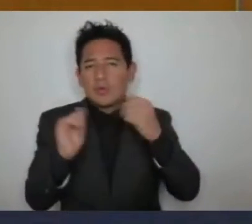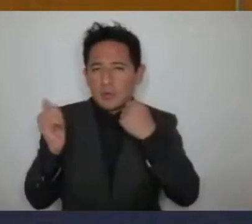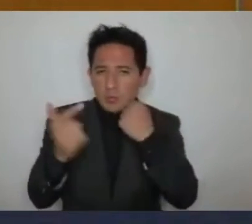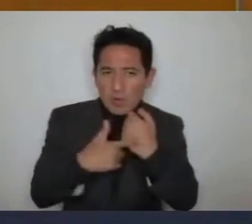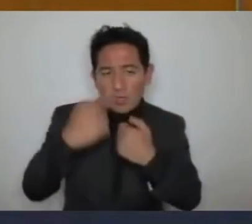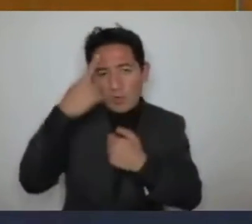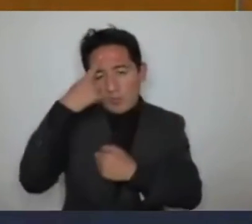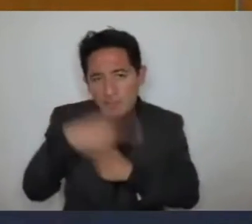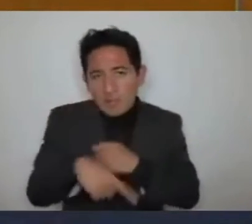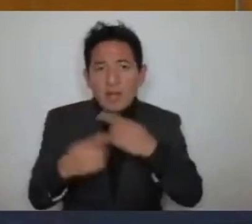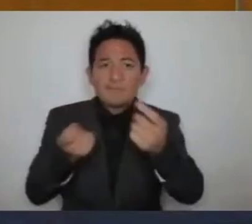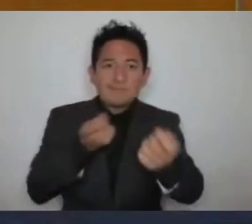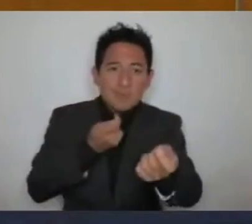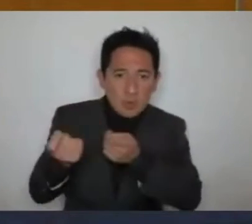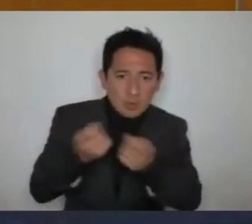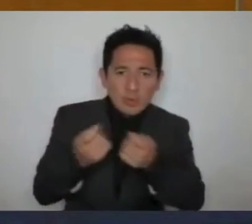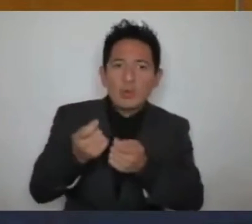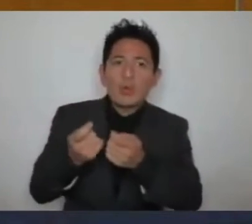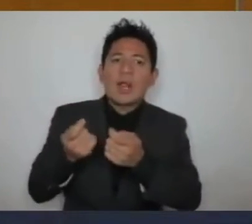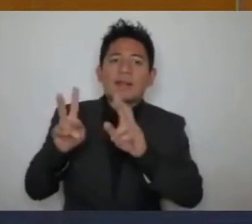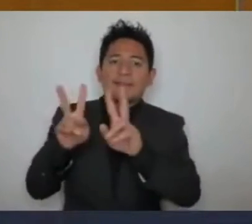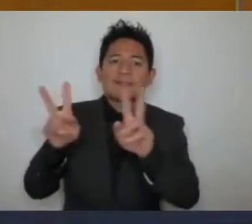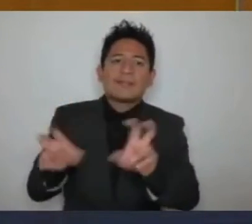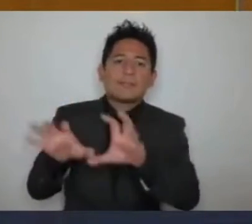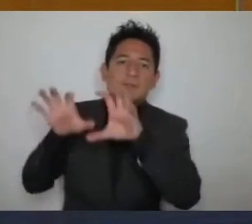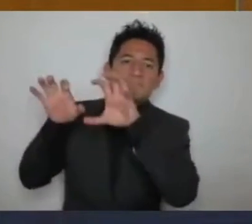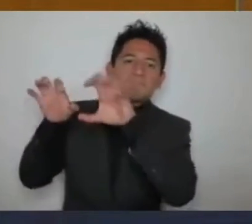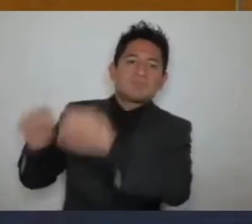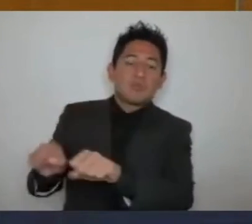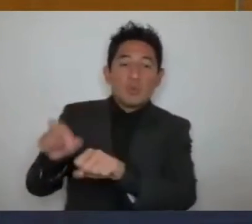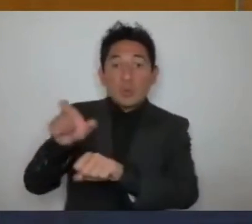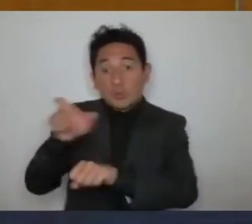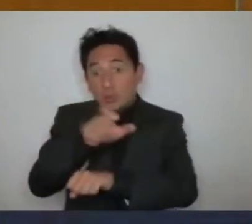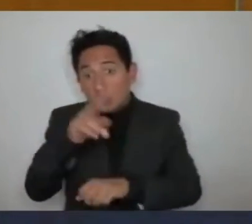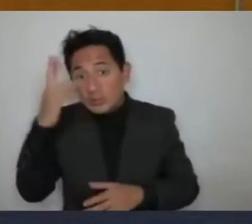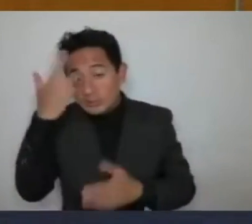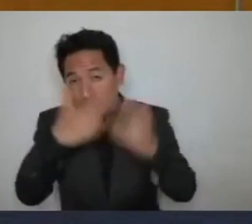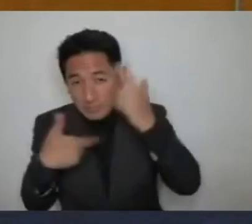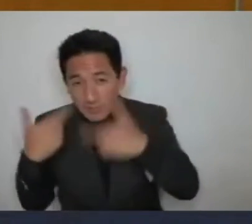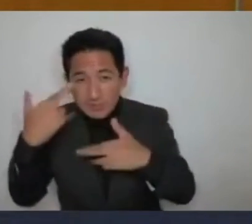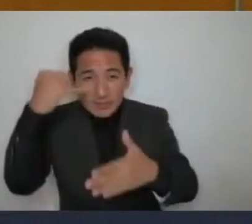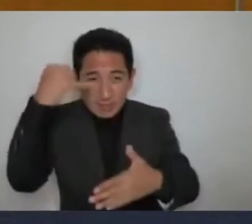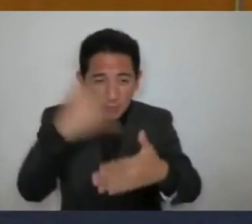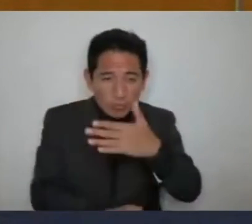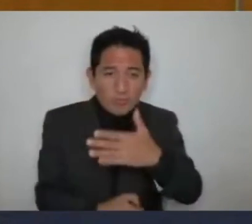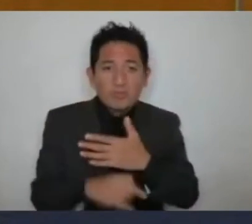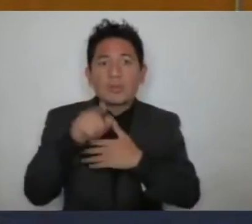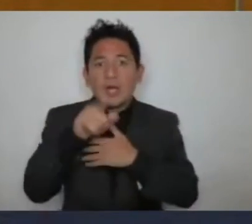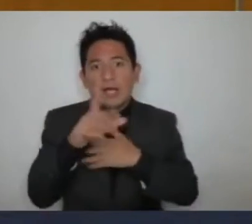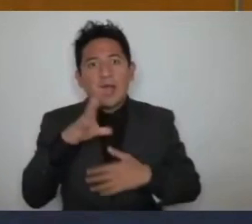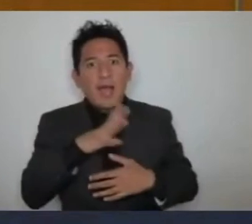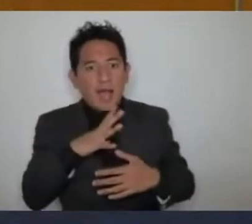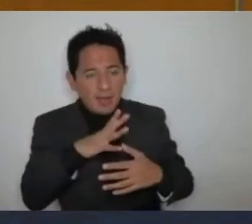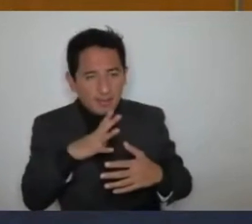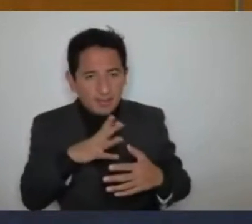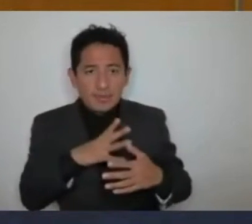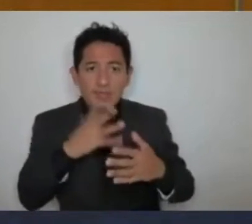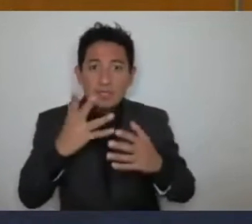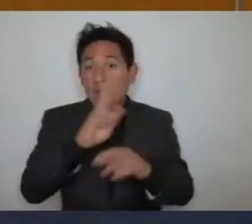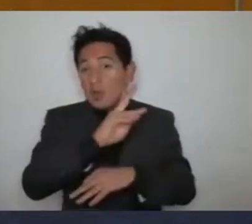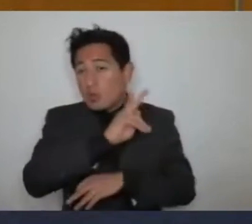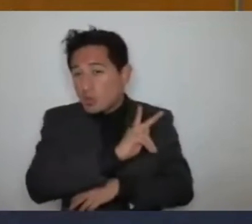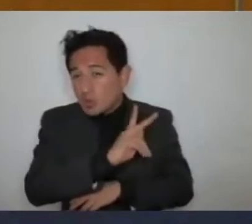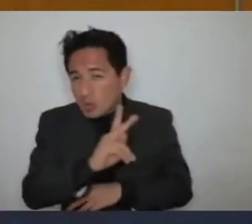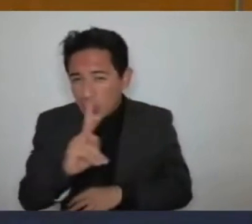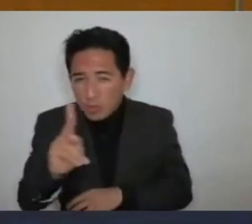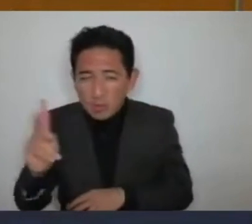judicial de las detenciones cuando lo vean van a ver que además al final está toda la la revisión bibliográfica que incluye todos los precedentes